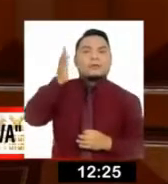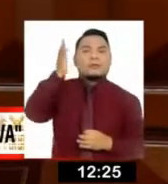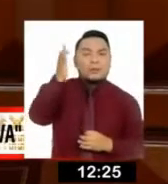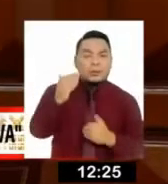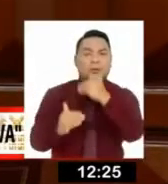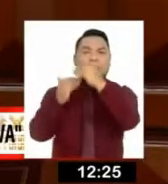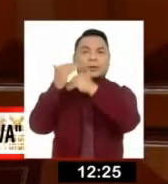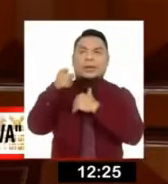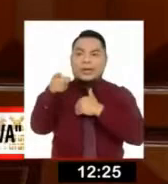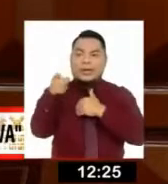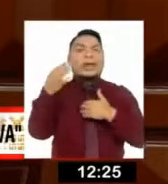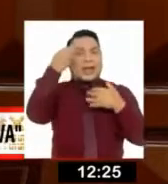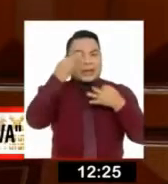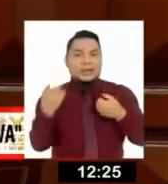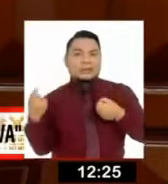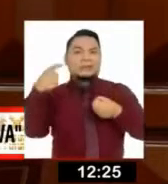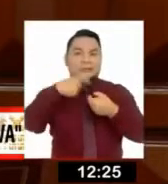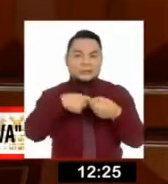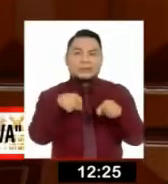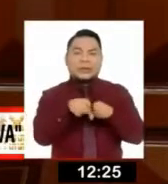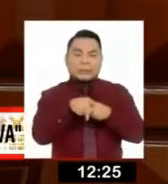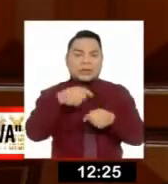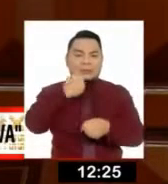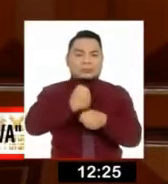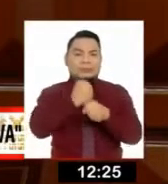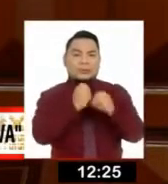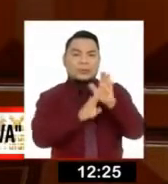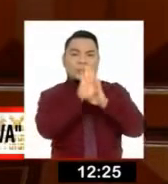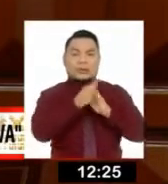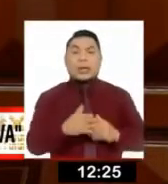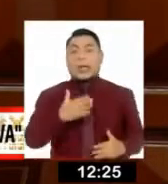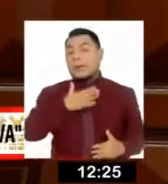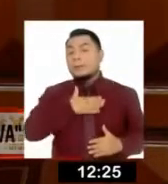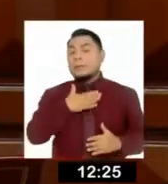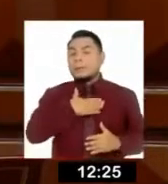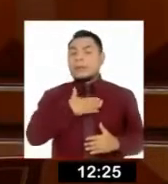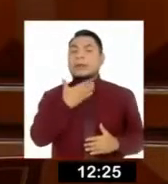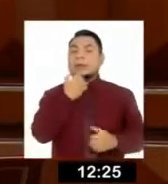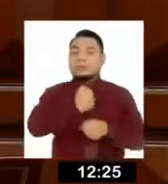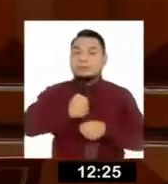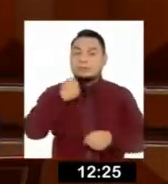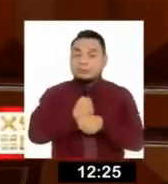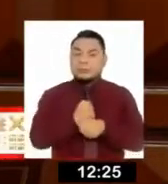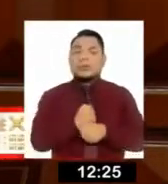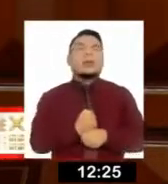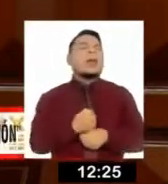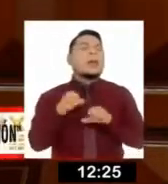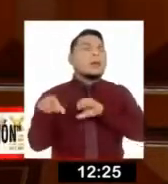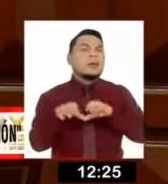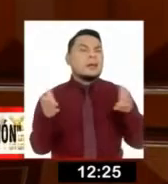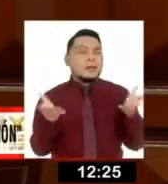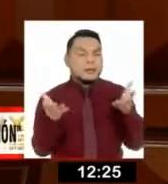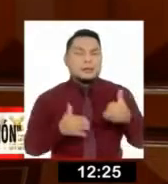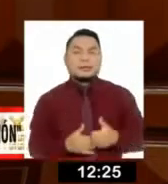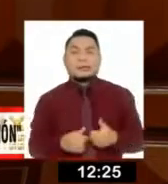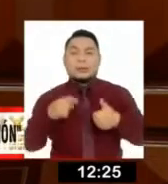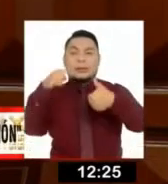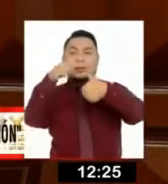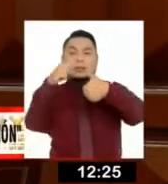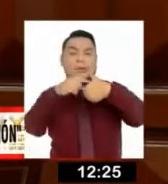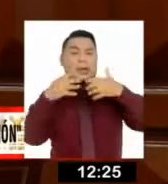Principales acciones a desarrollar. En mi gestión desarrollaremos lo siguiente. En